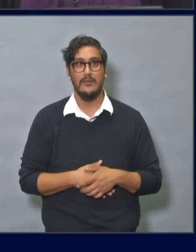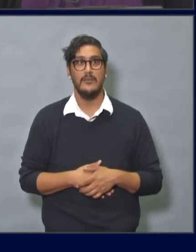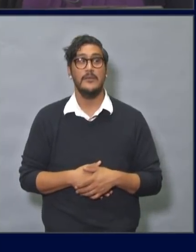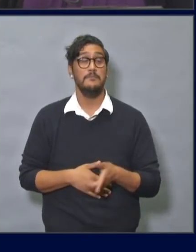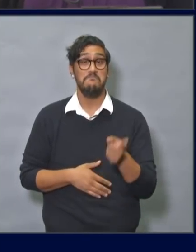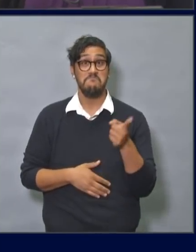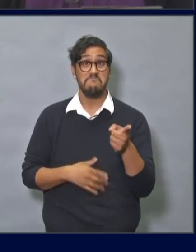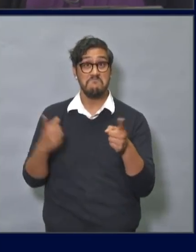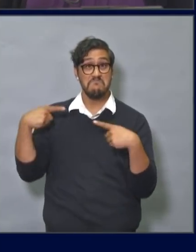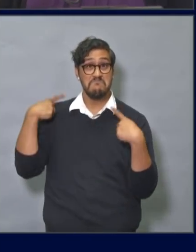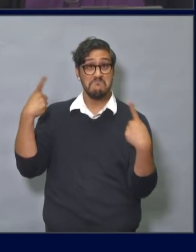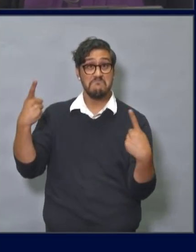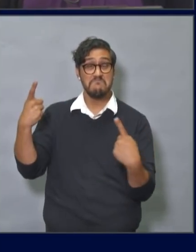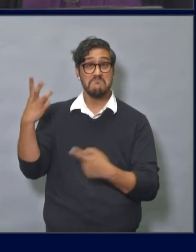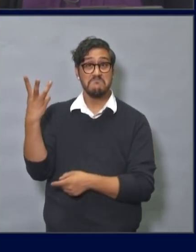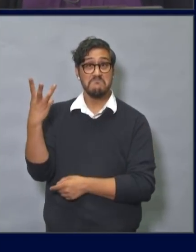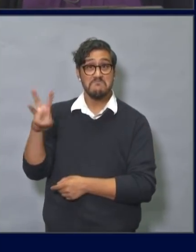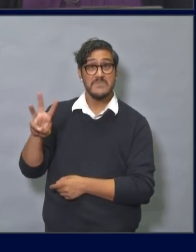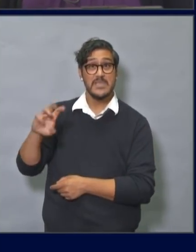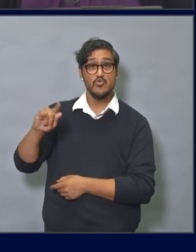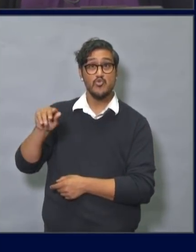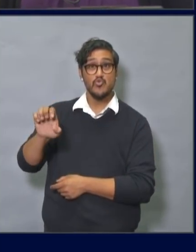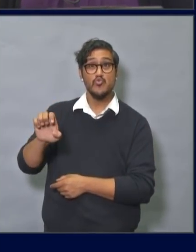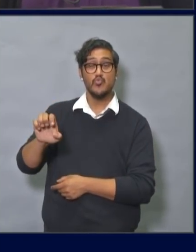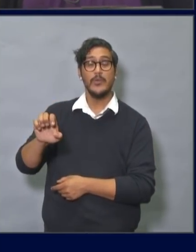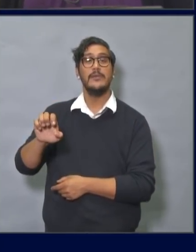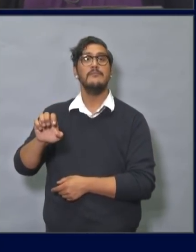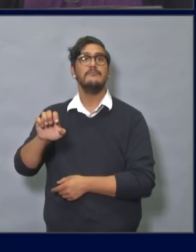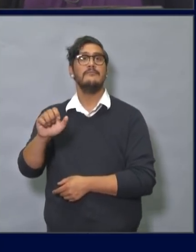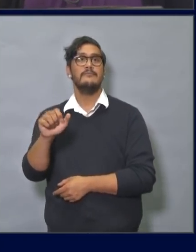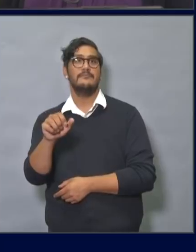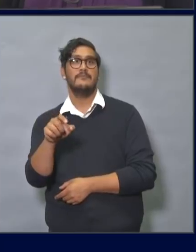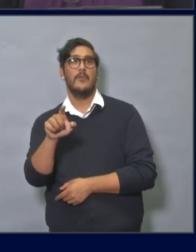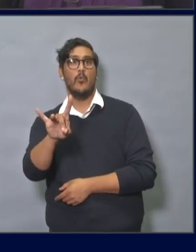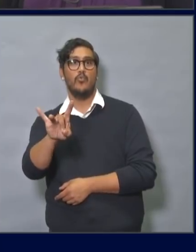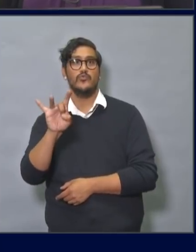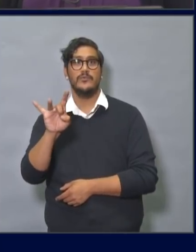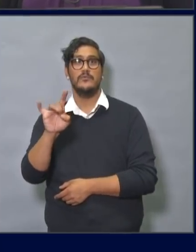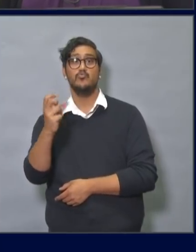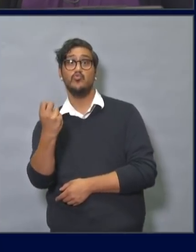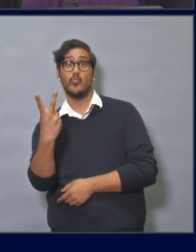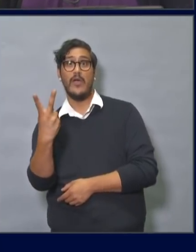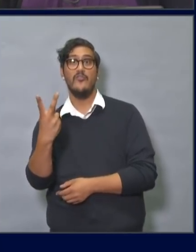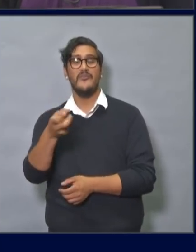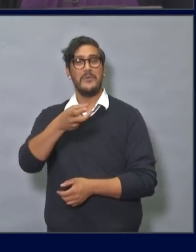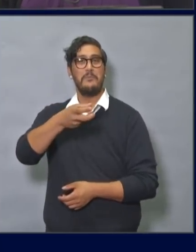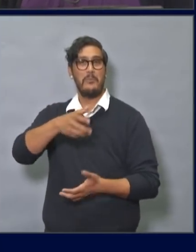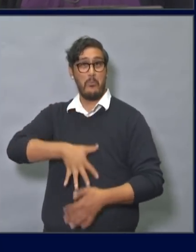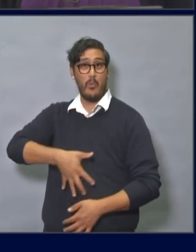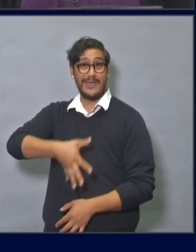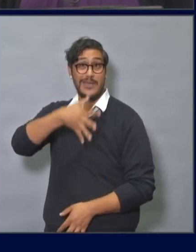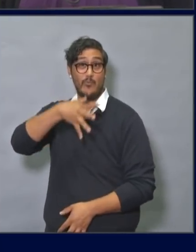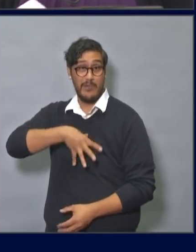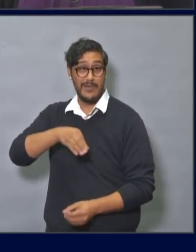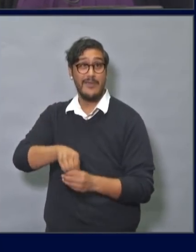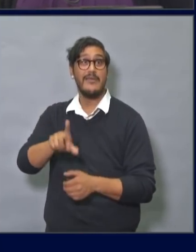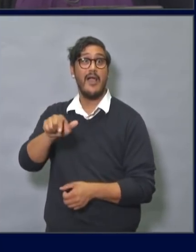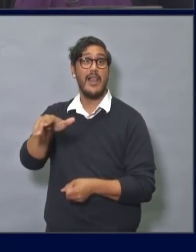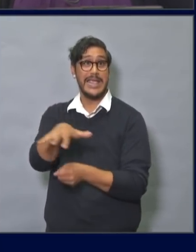Desde el 17 de julio reportamos 812 casos de COVID-19 entre mujeres embarazadas en el